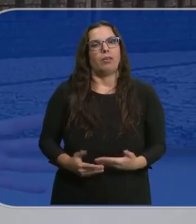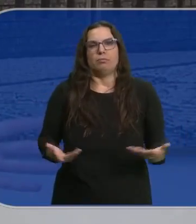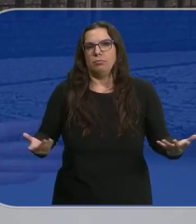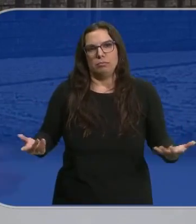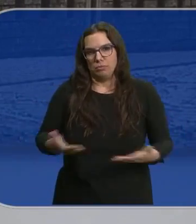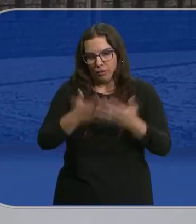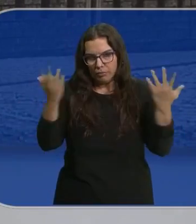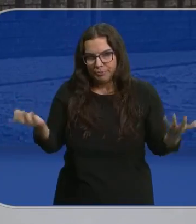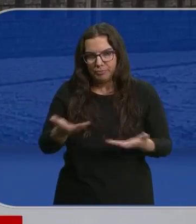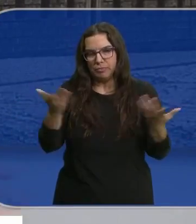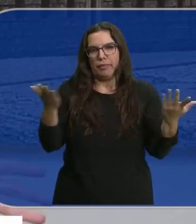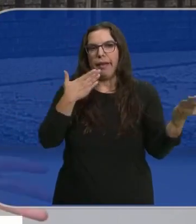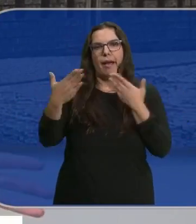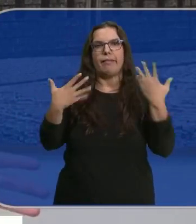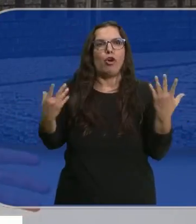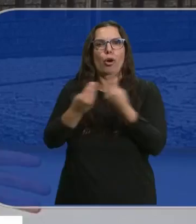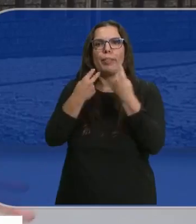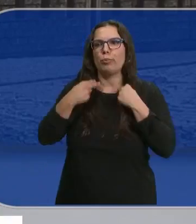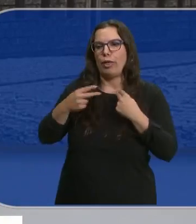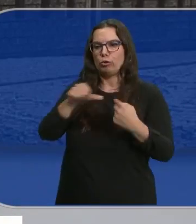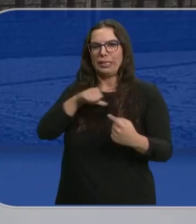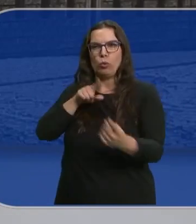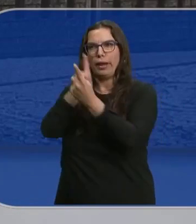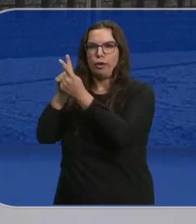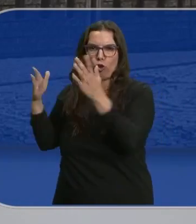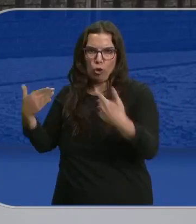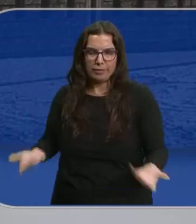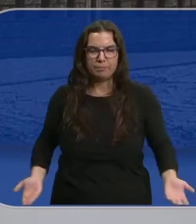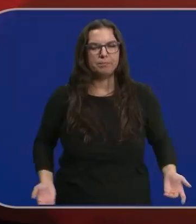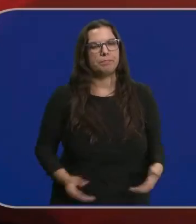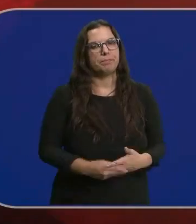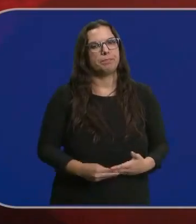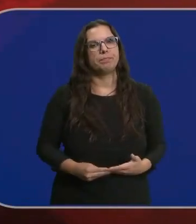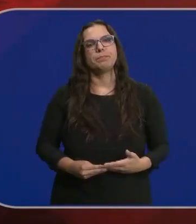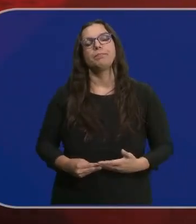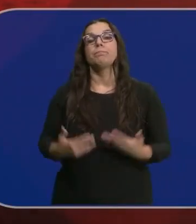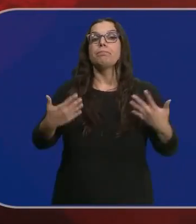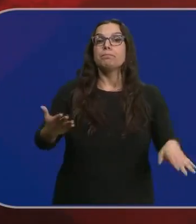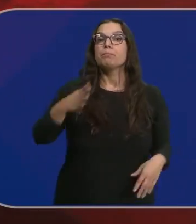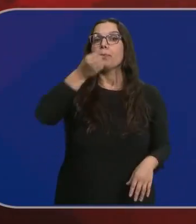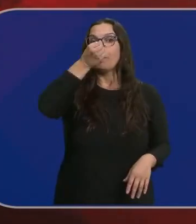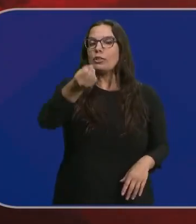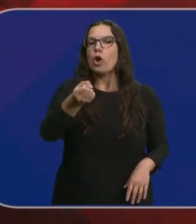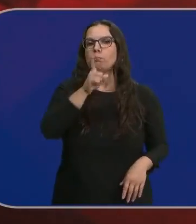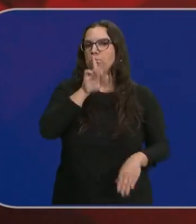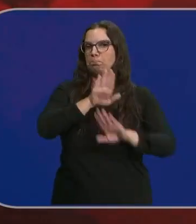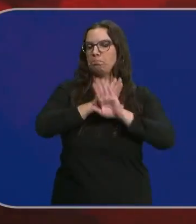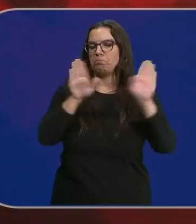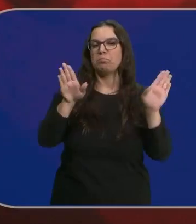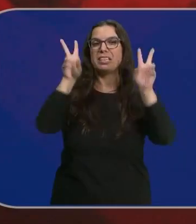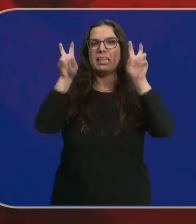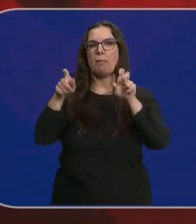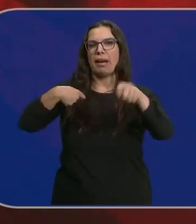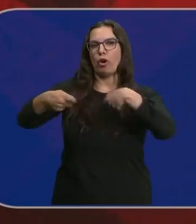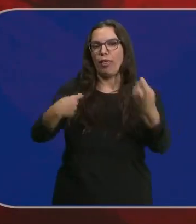En fin, no hay conversaciones con diputados individuales. Mientras en el PSOE guardan silencio sobre